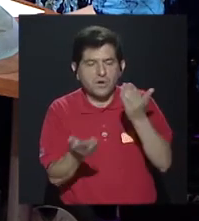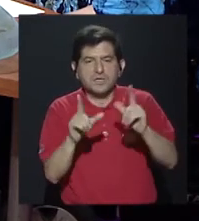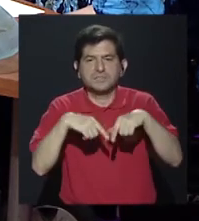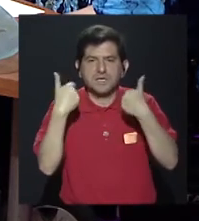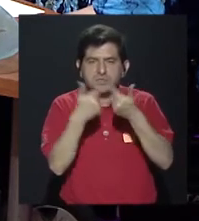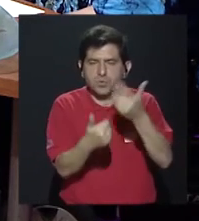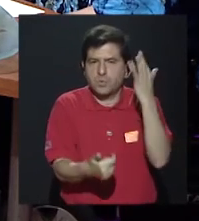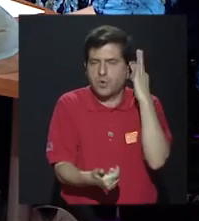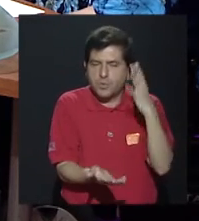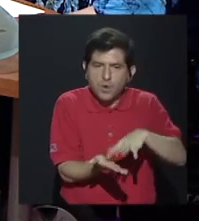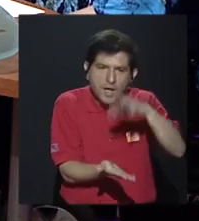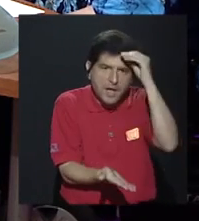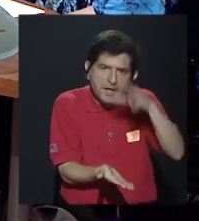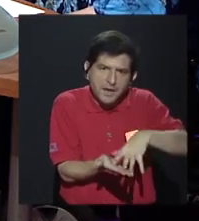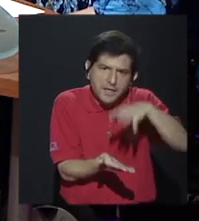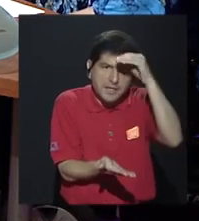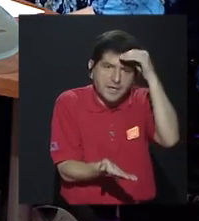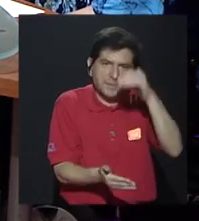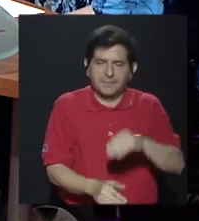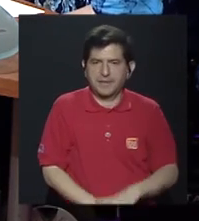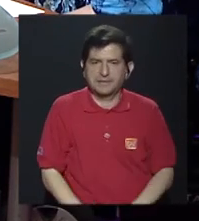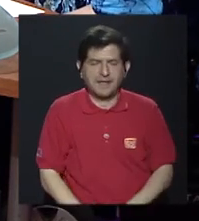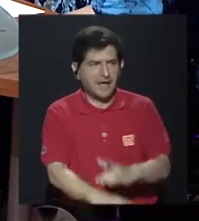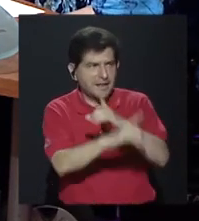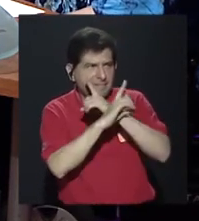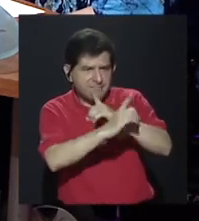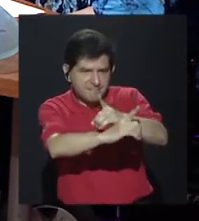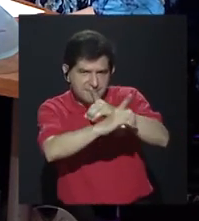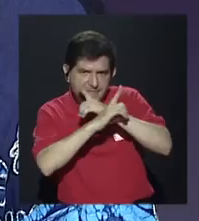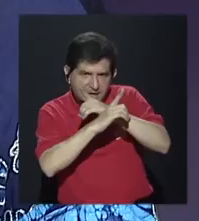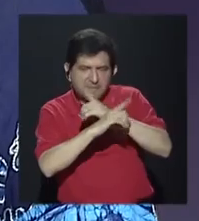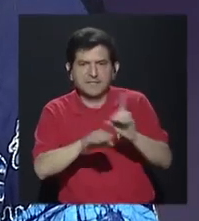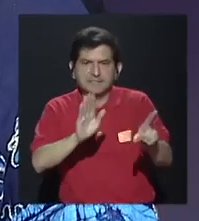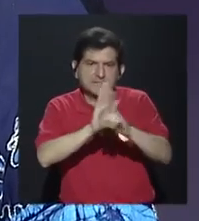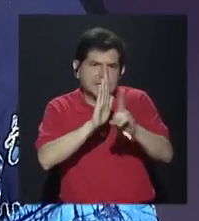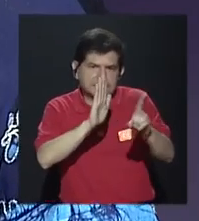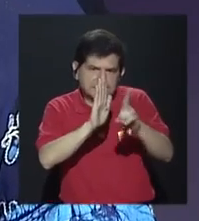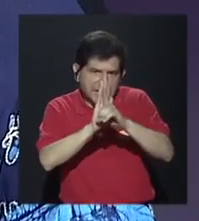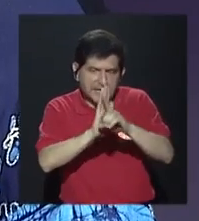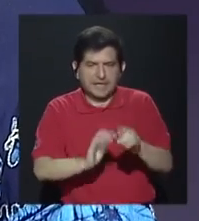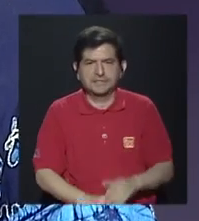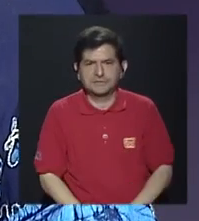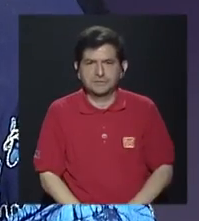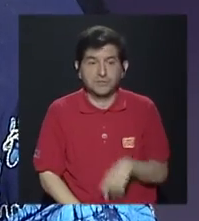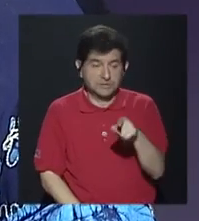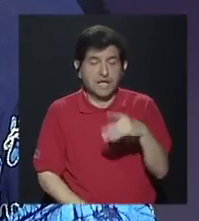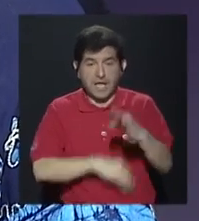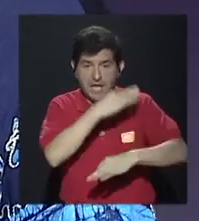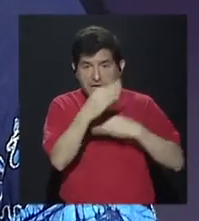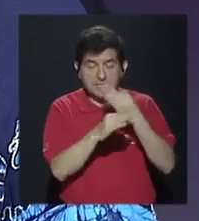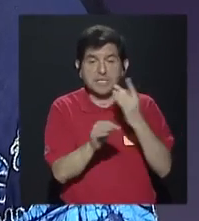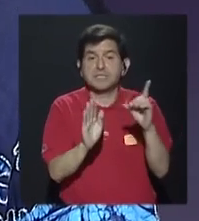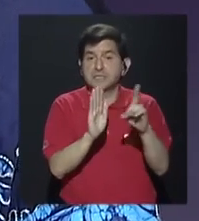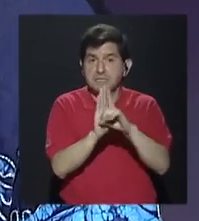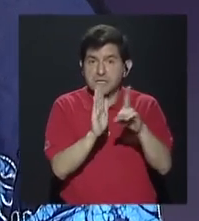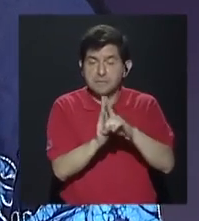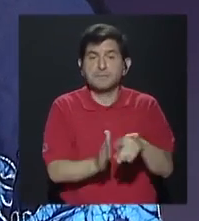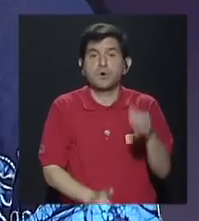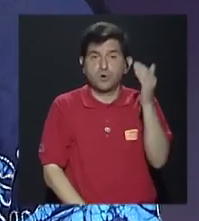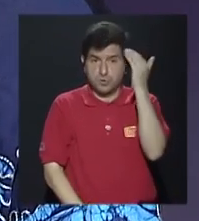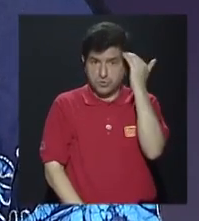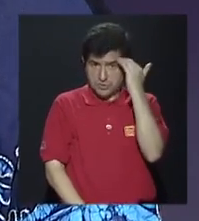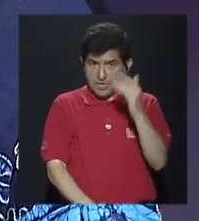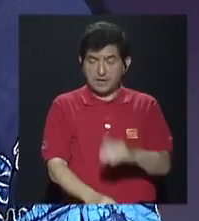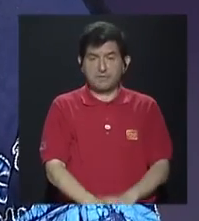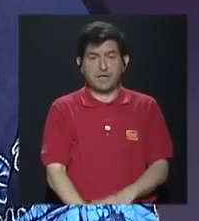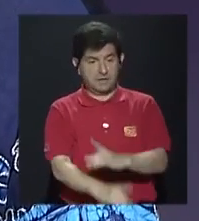mujeres aprendiendo cómo defender sus derechos. ¿Este tipo de derechos habrá que saberlos defender